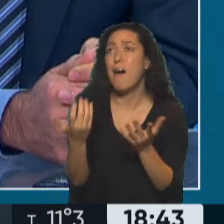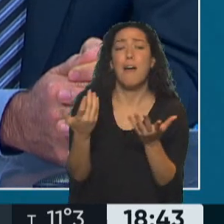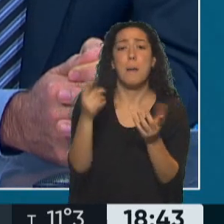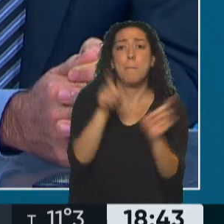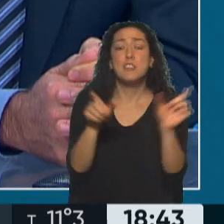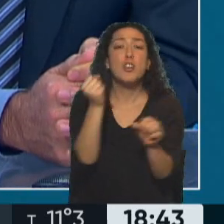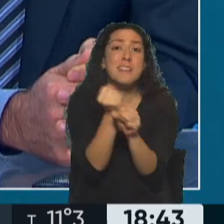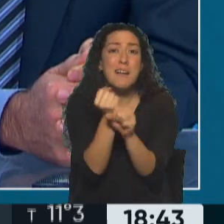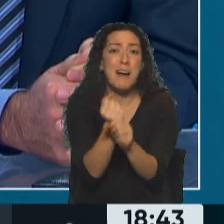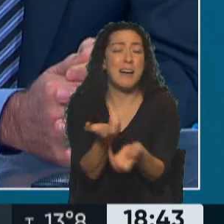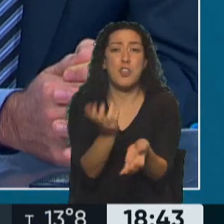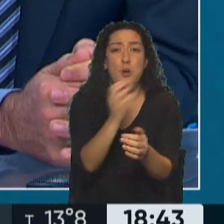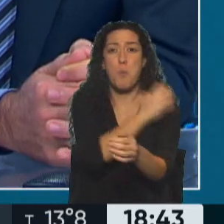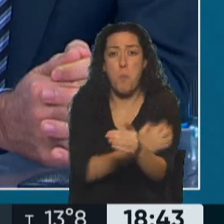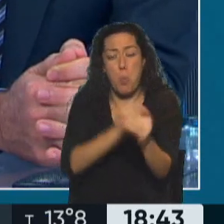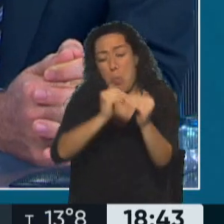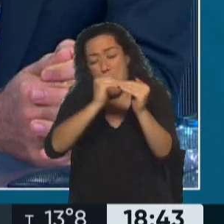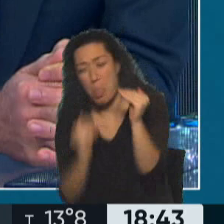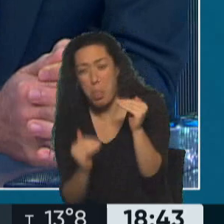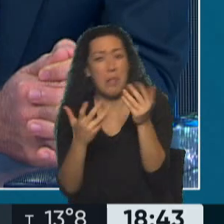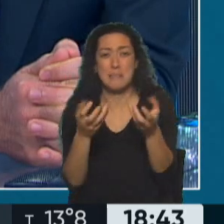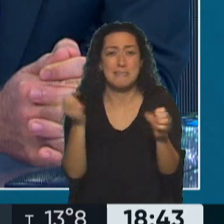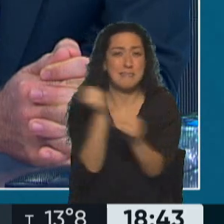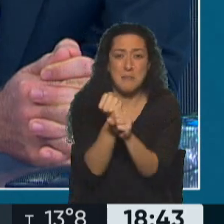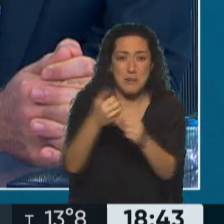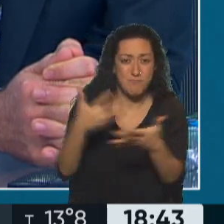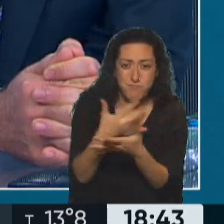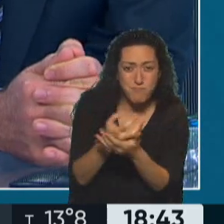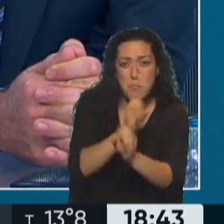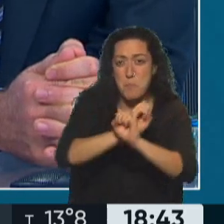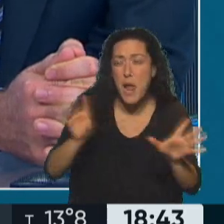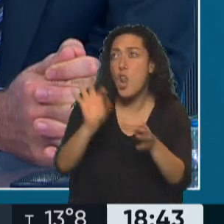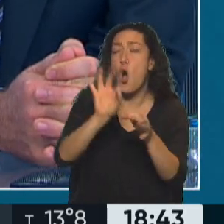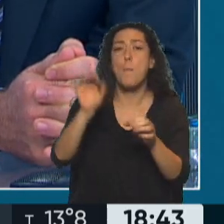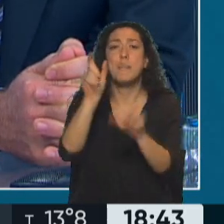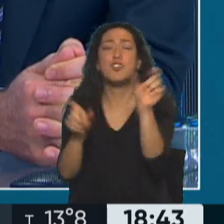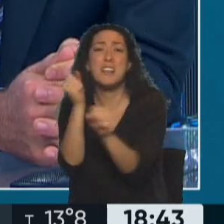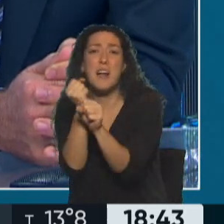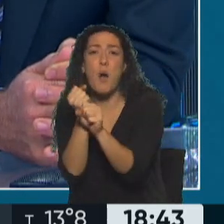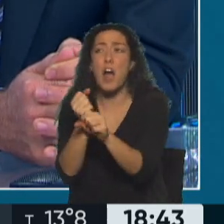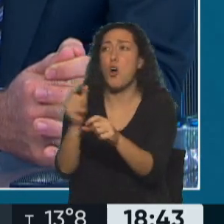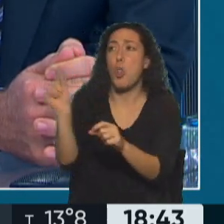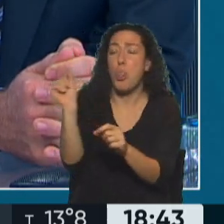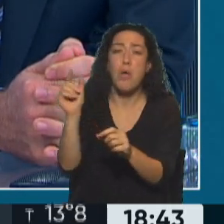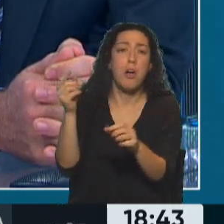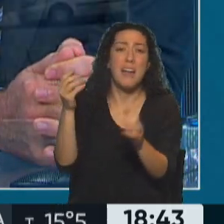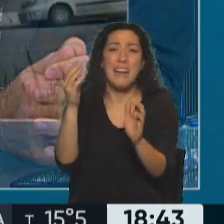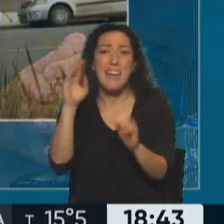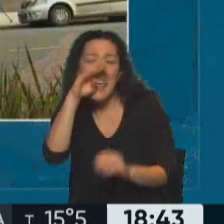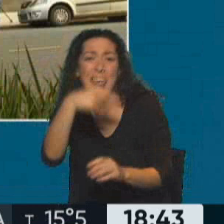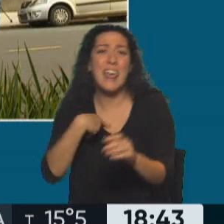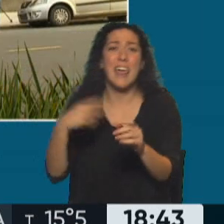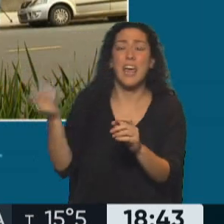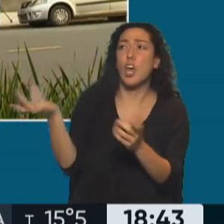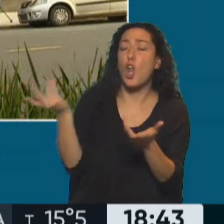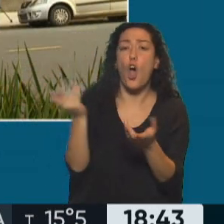están en condiciones precarizadas, ¿no? Trabajadores independientes o que hacen changas y demás, y el tema de la inflación,